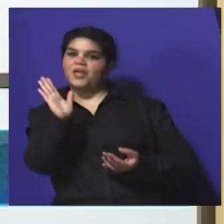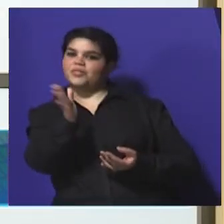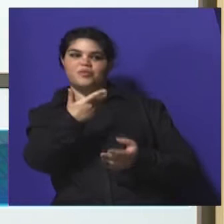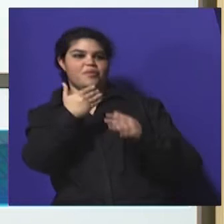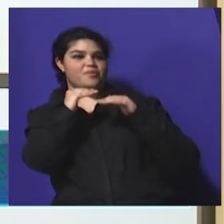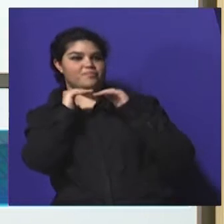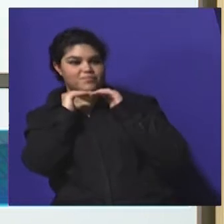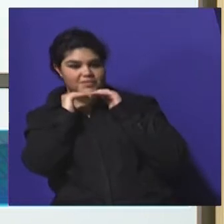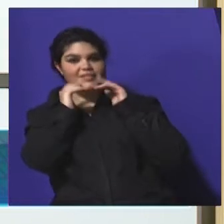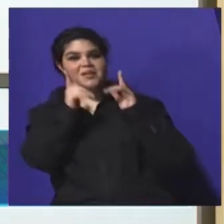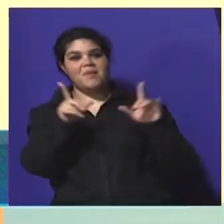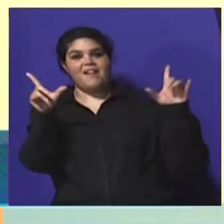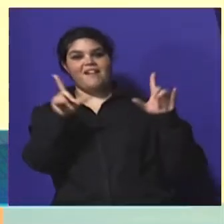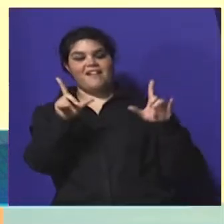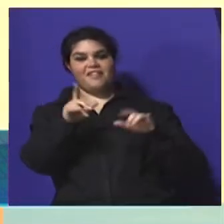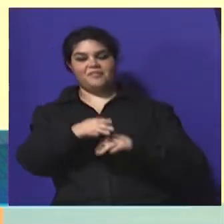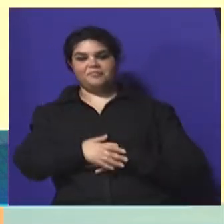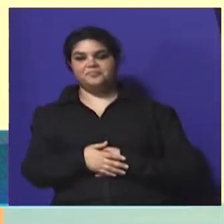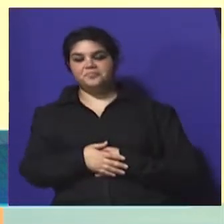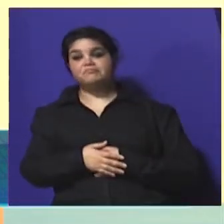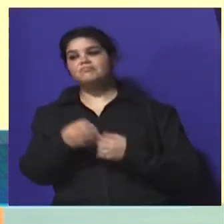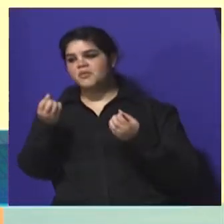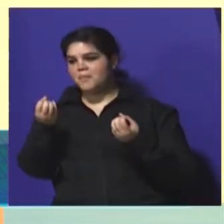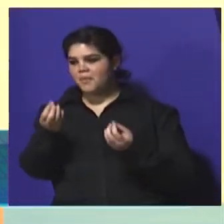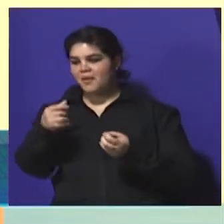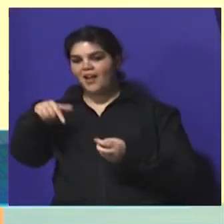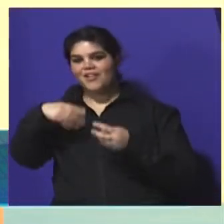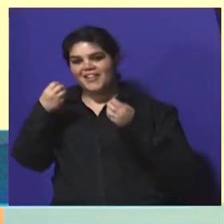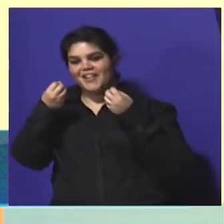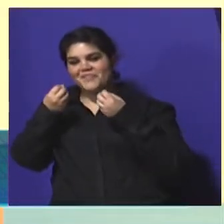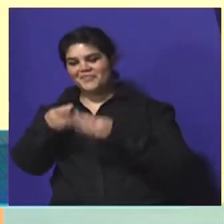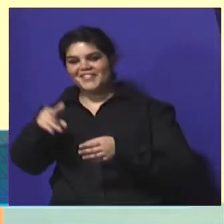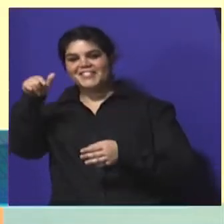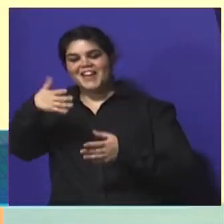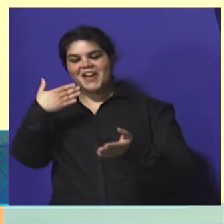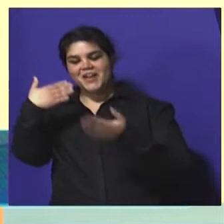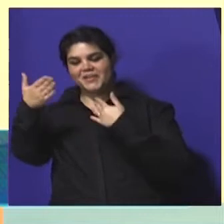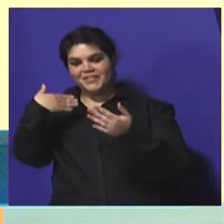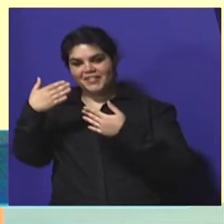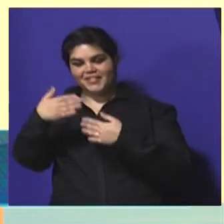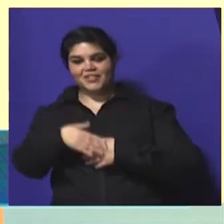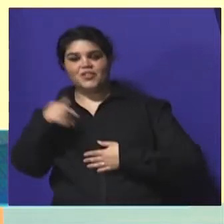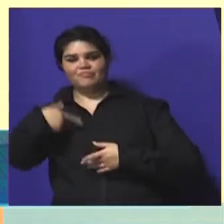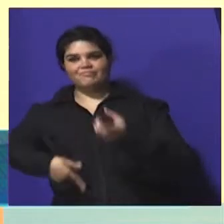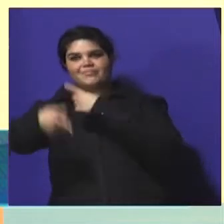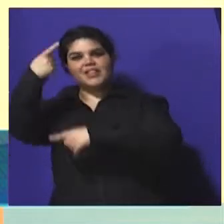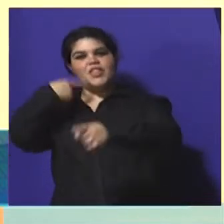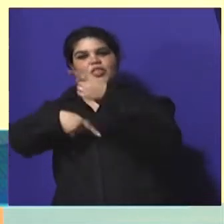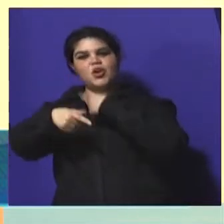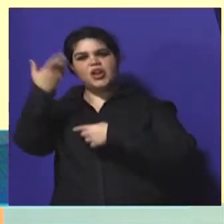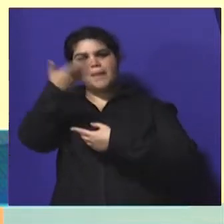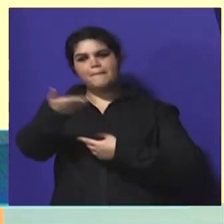del canal bueno vamos a comenzar hablando porque te comento es puntualmente si nosotros contamos la historia deportistas